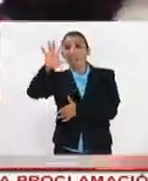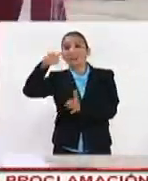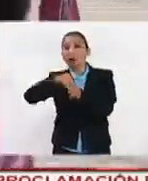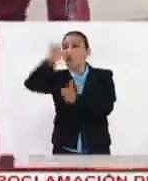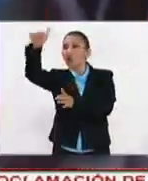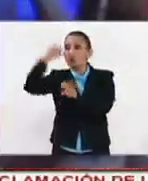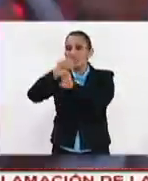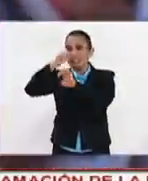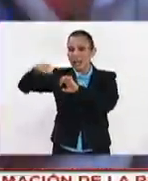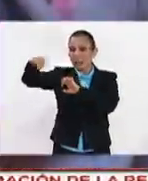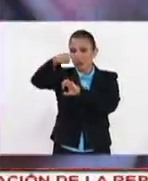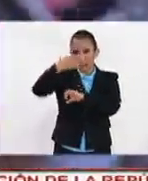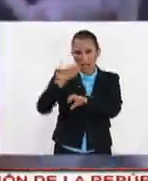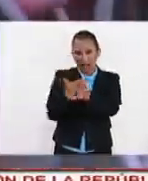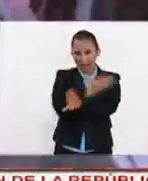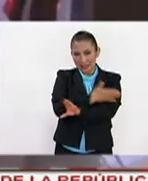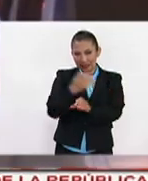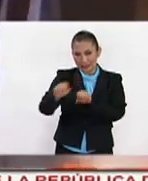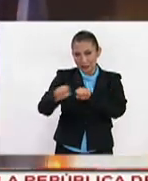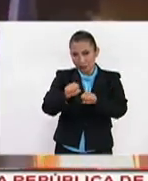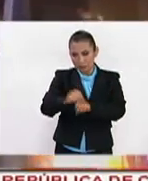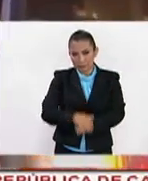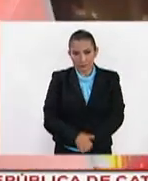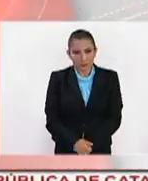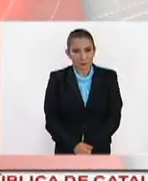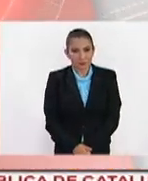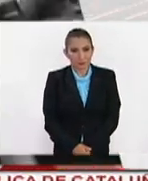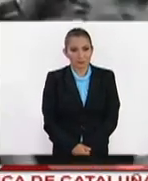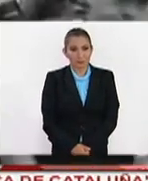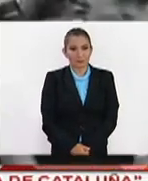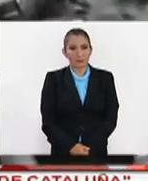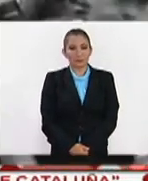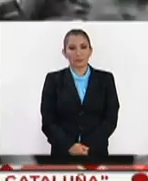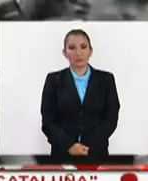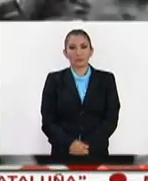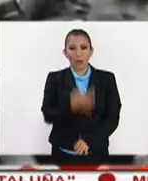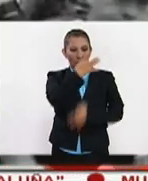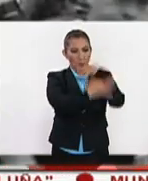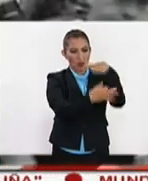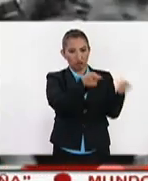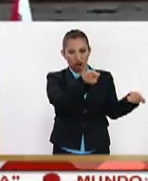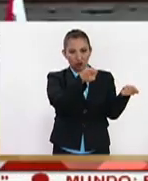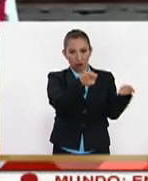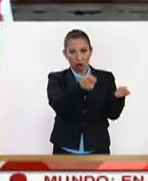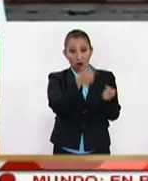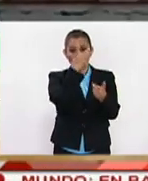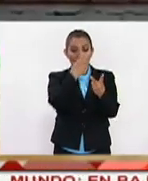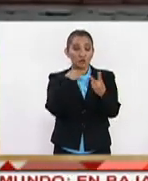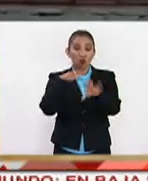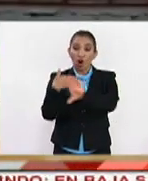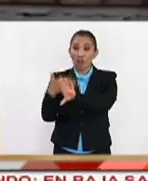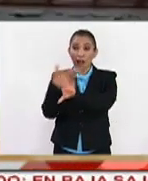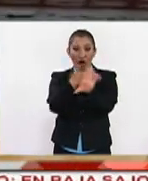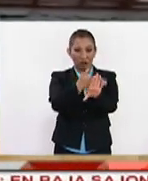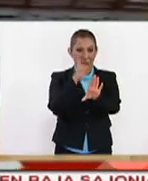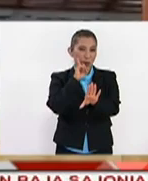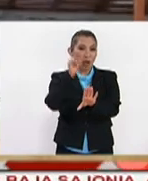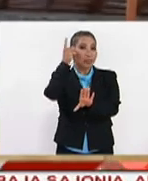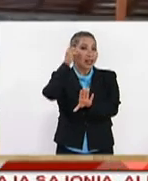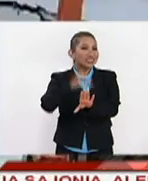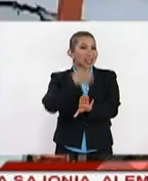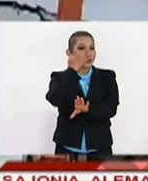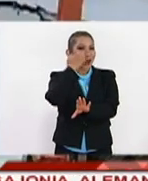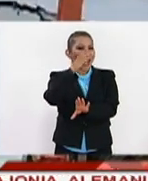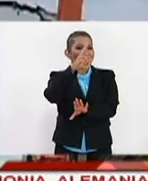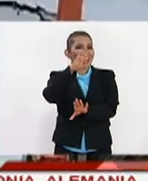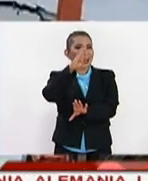en el resto de los estados afectados por los sismos. Un juez de control libró 2 órdenes de aprehensión en contra de la dueña del